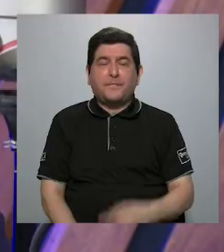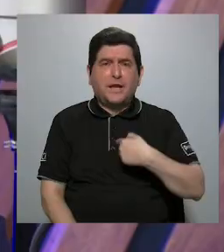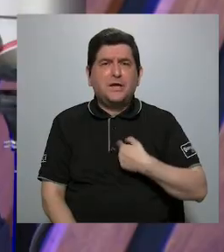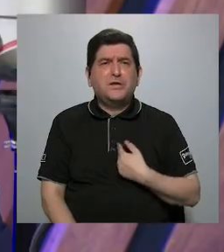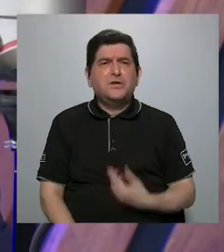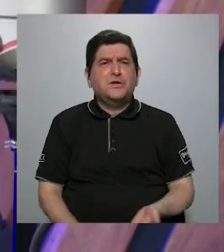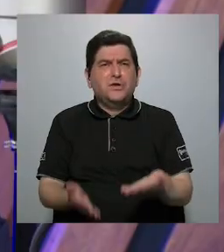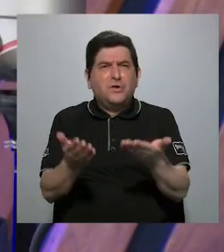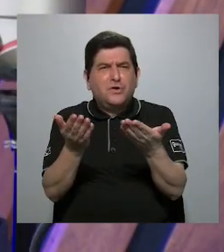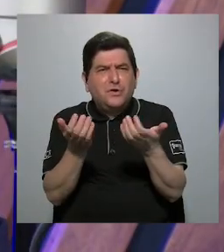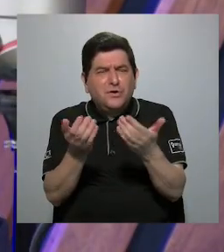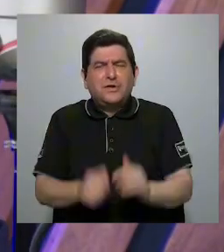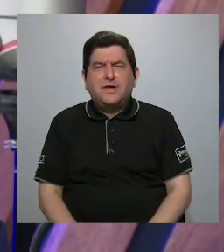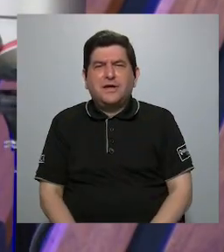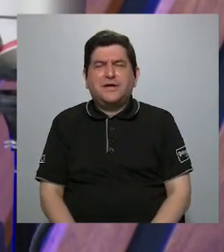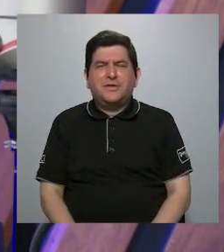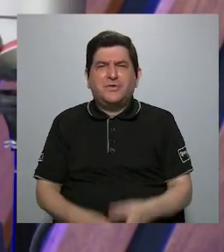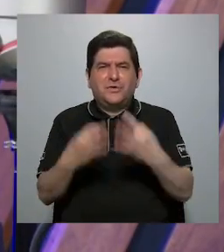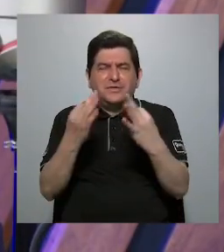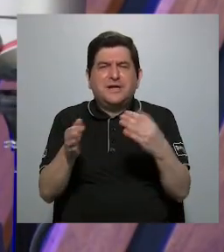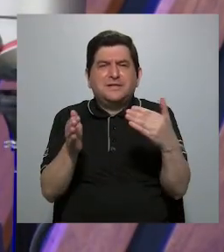Y yo quisiera recuperar un poco,